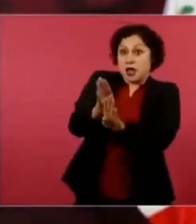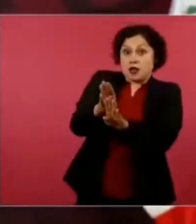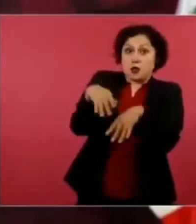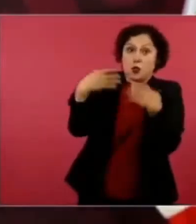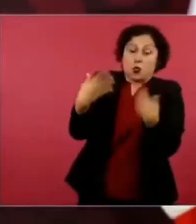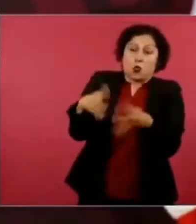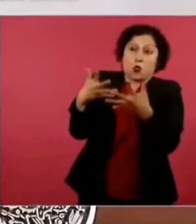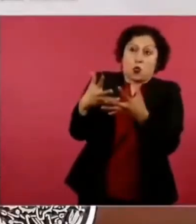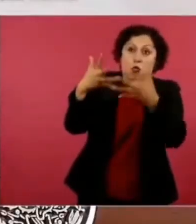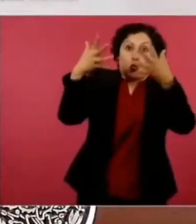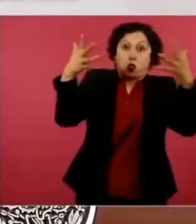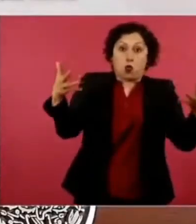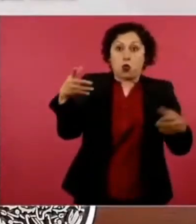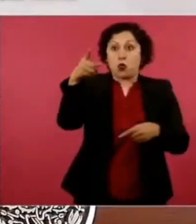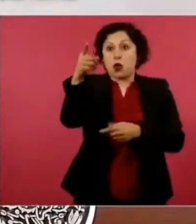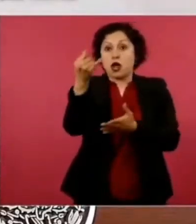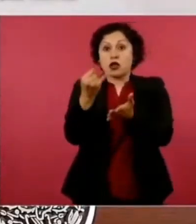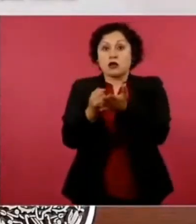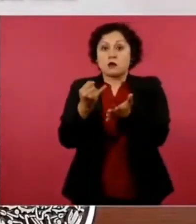impuestos.